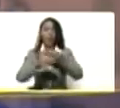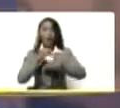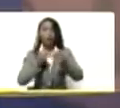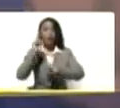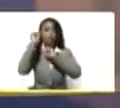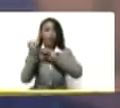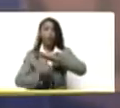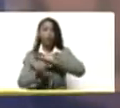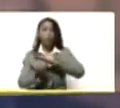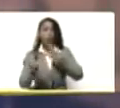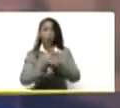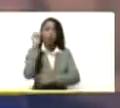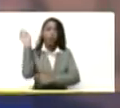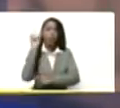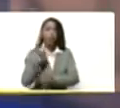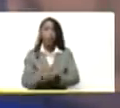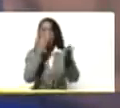afortunadamente